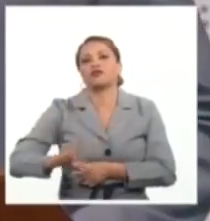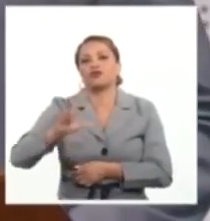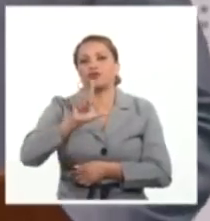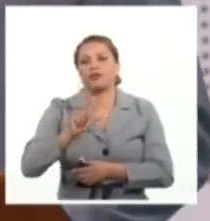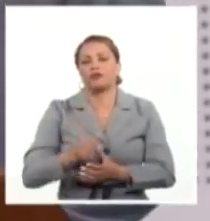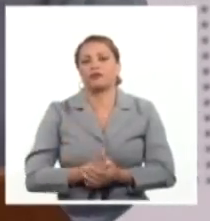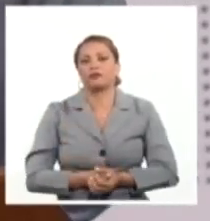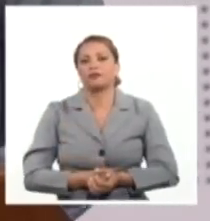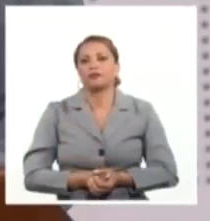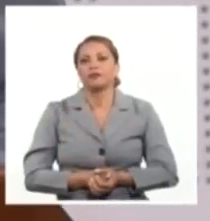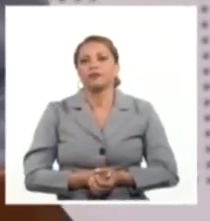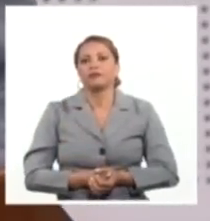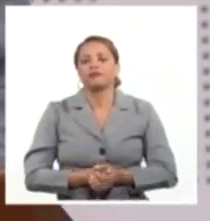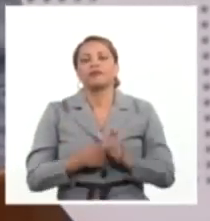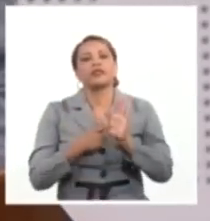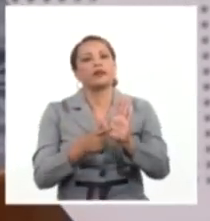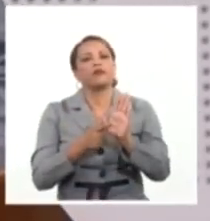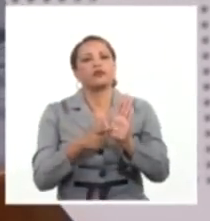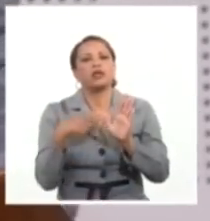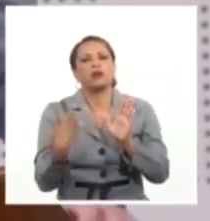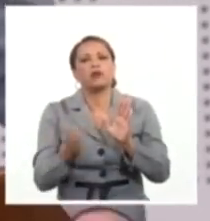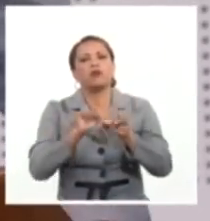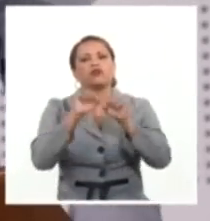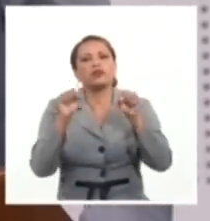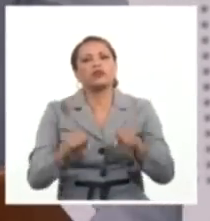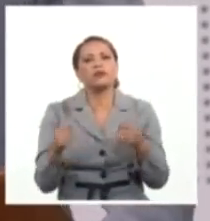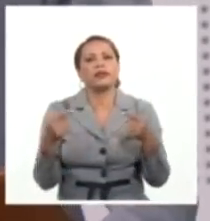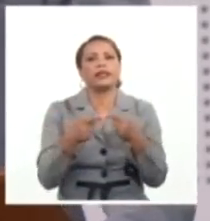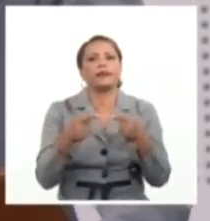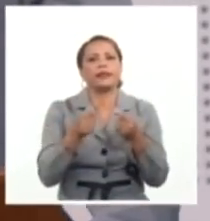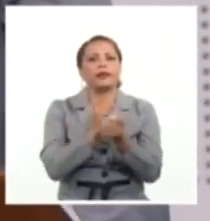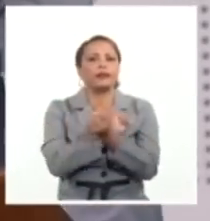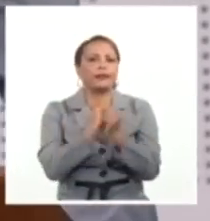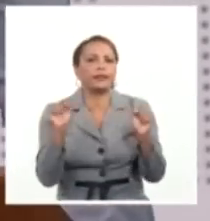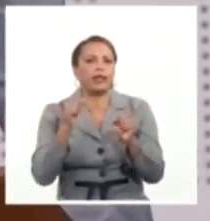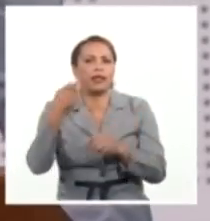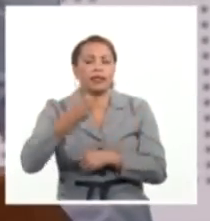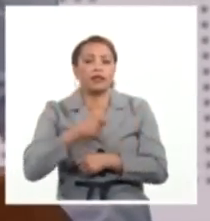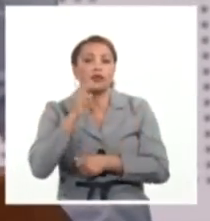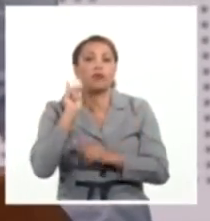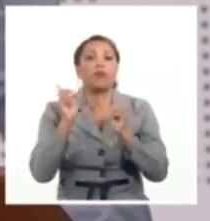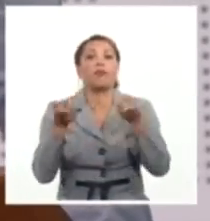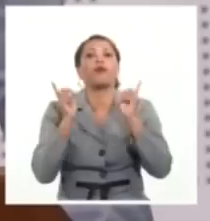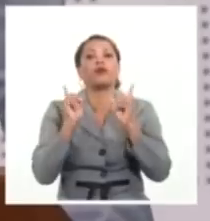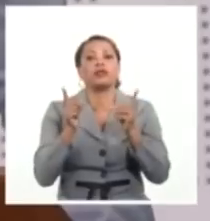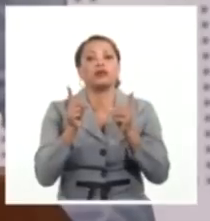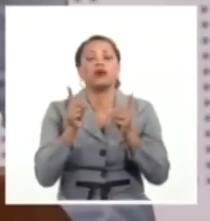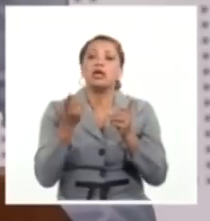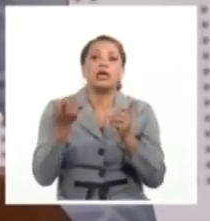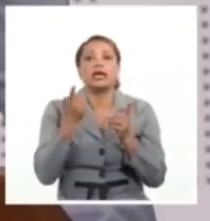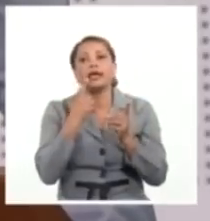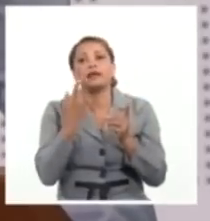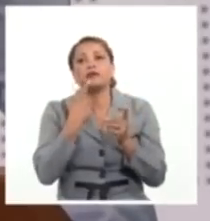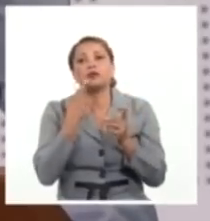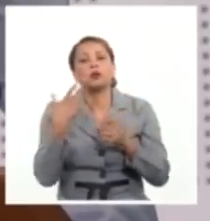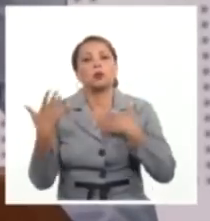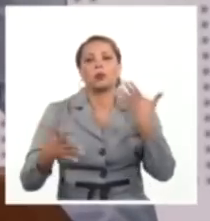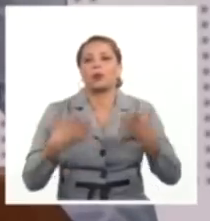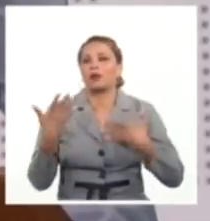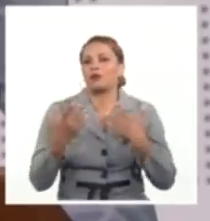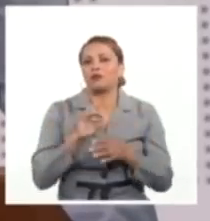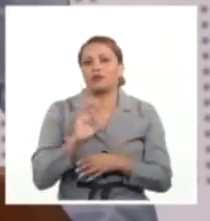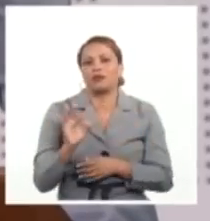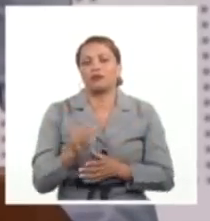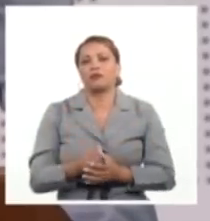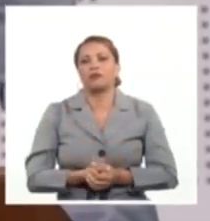posible. Mostrarlo como un sistema enemigo de las libertades y los derechos políticos es negar sus motivaciones y